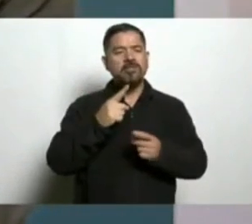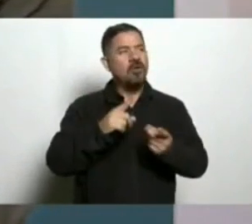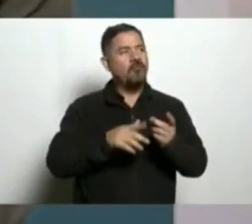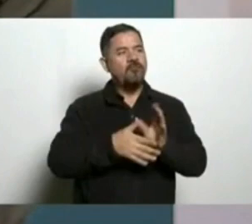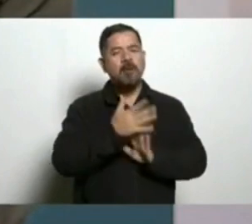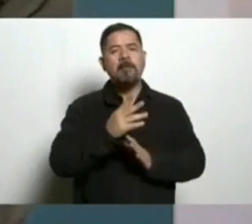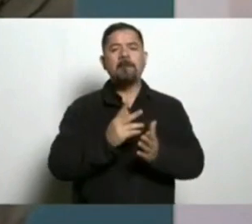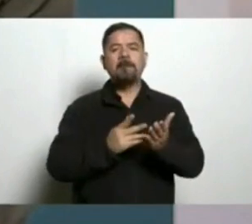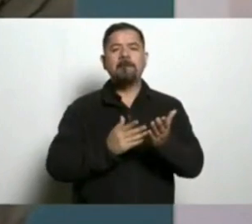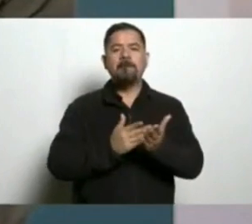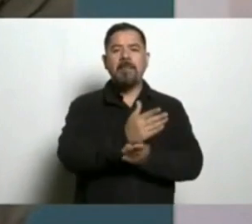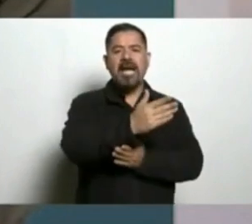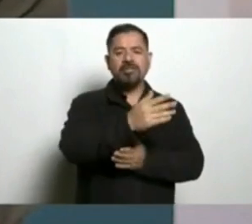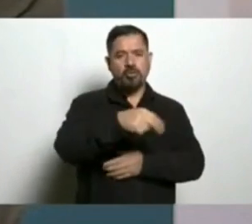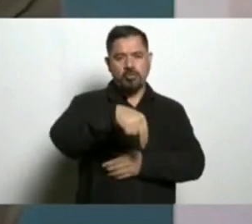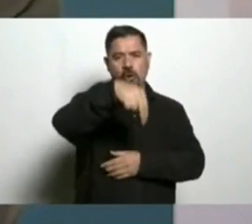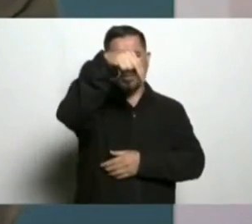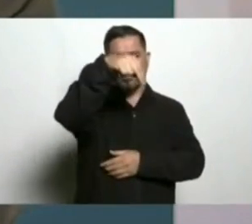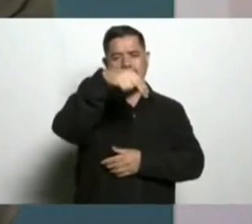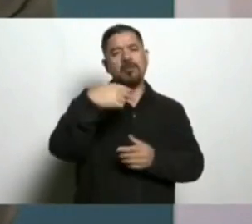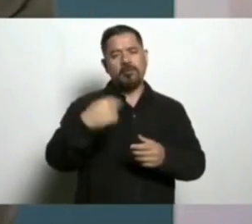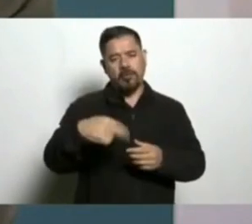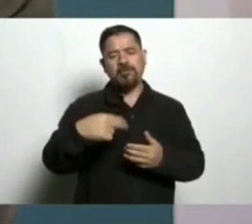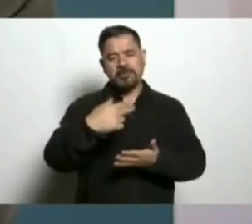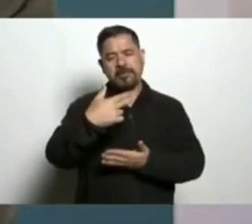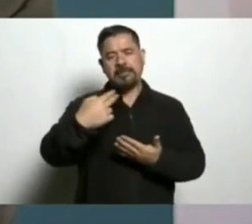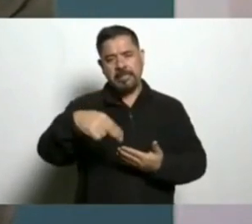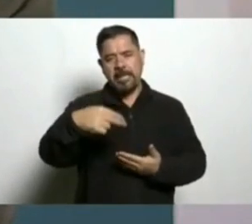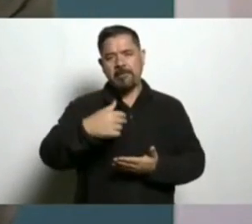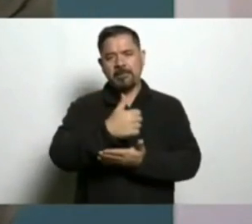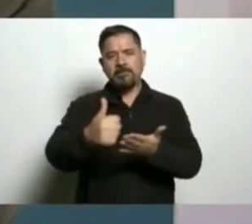Ciudad Juárez, un año.